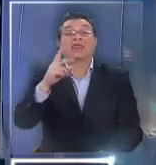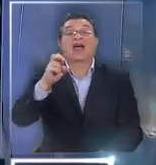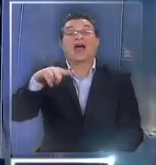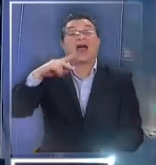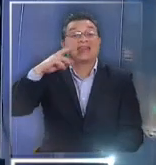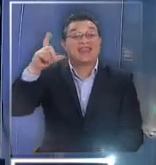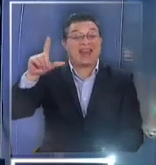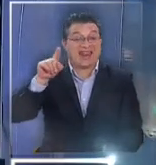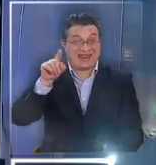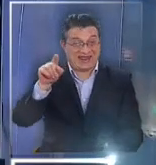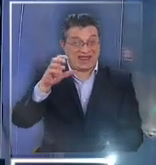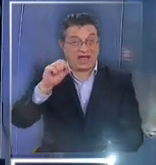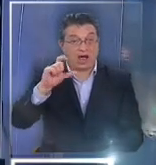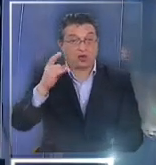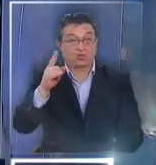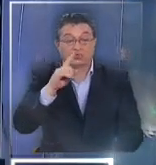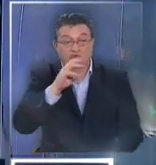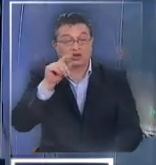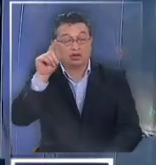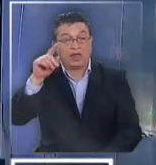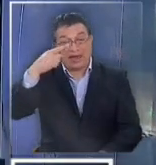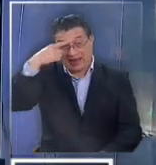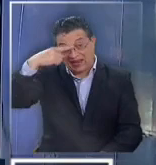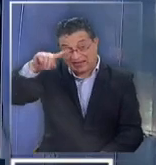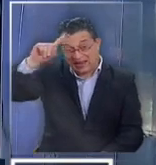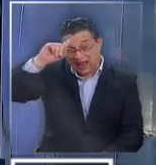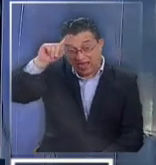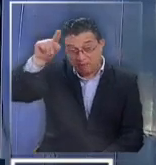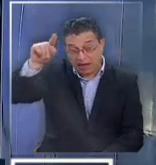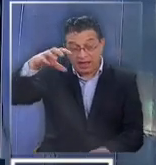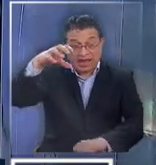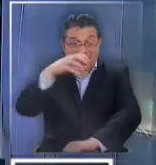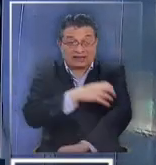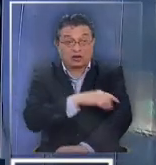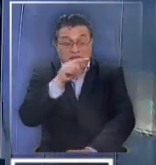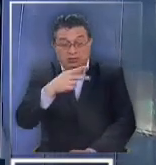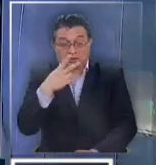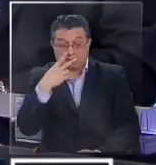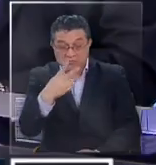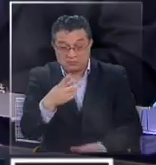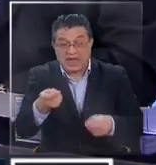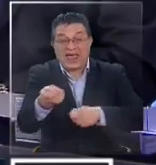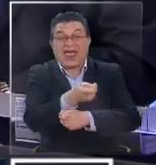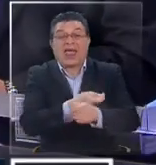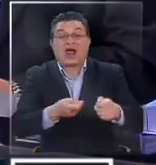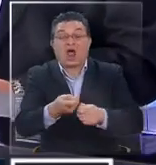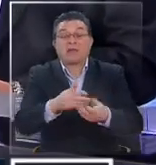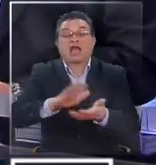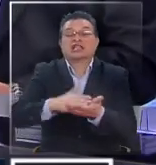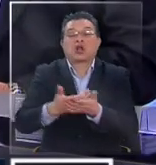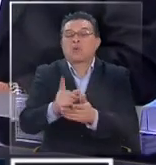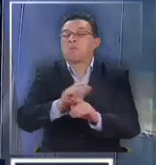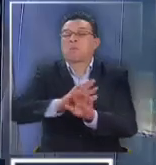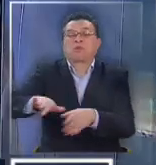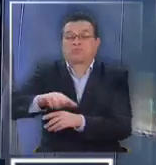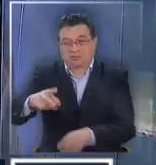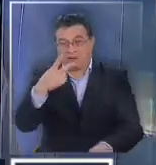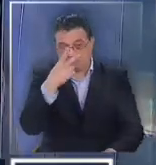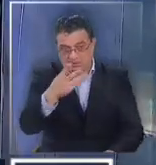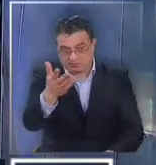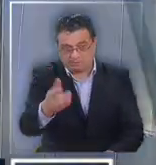sostiene que en la ciudad en calama y en la región se impuso una mirada económica por sobre la sanitaria pero escuchemos